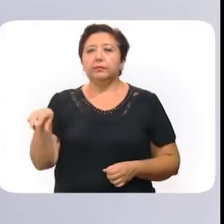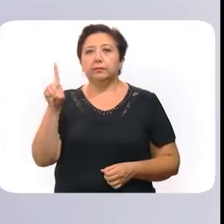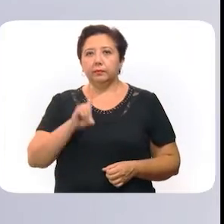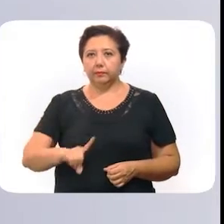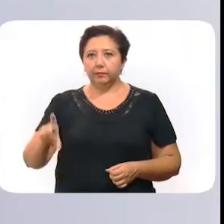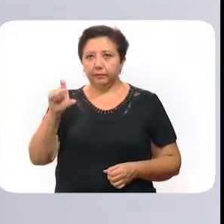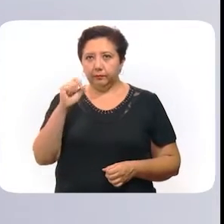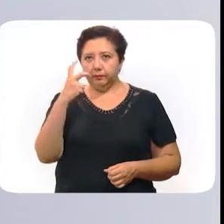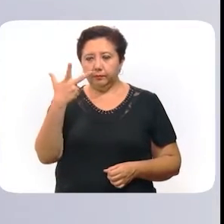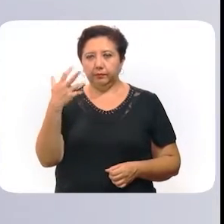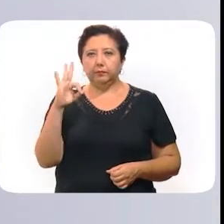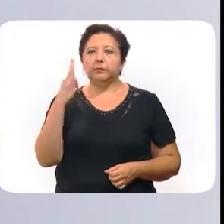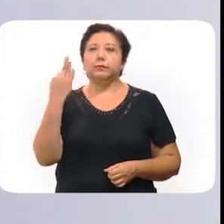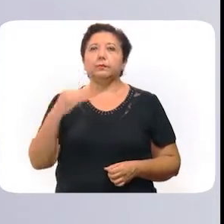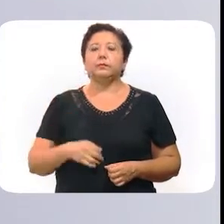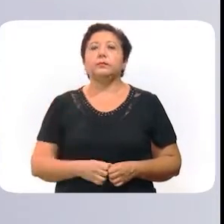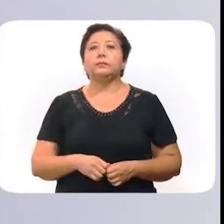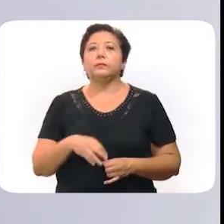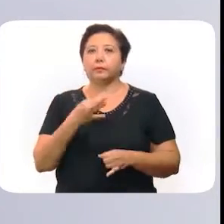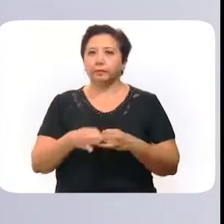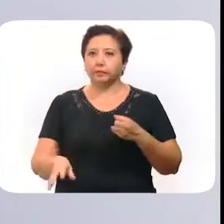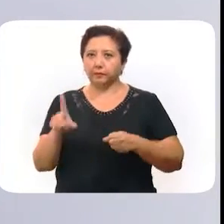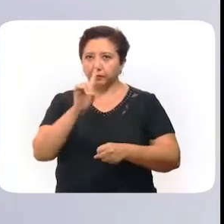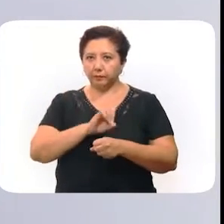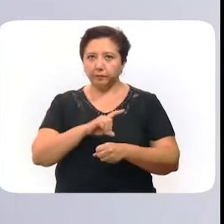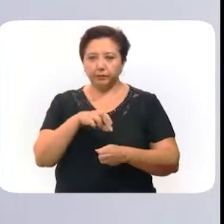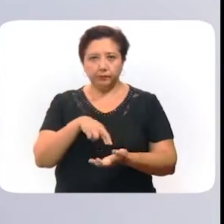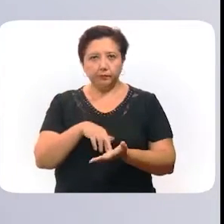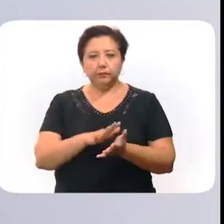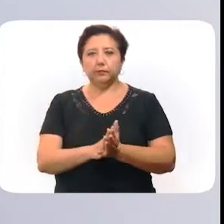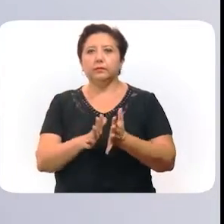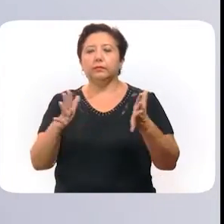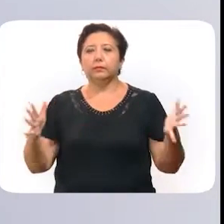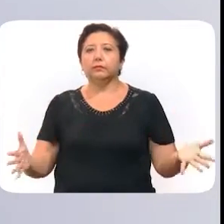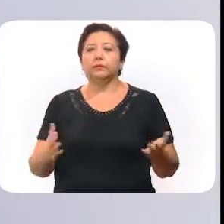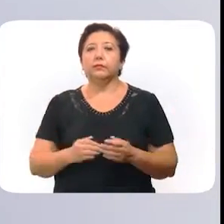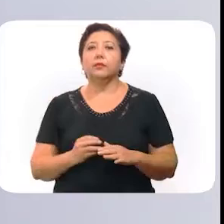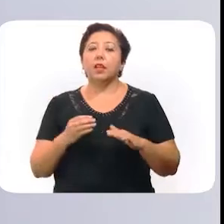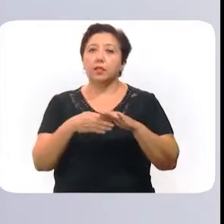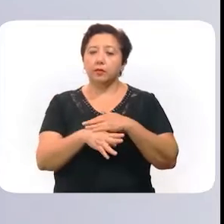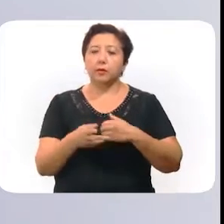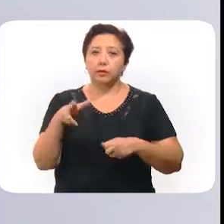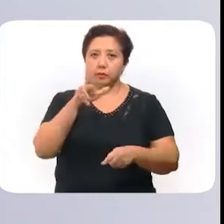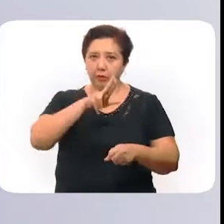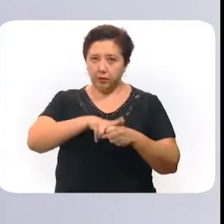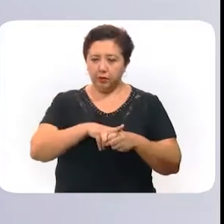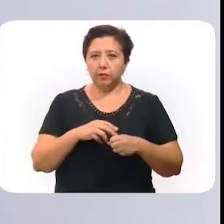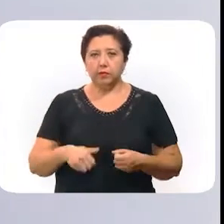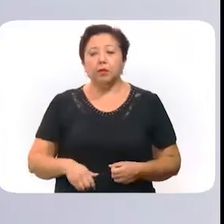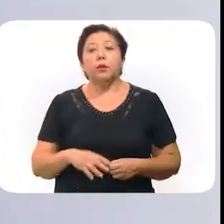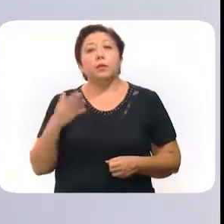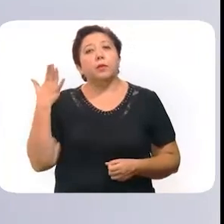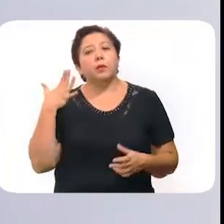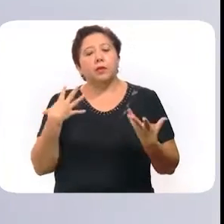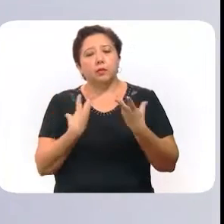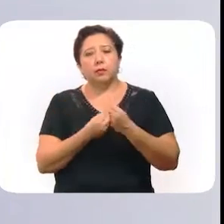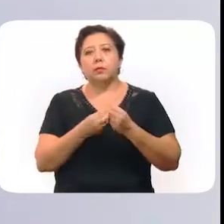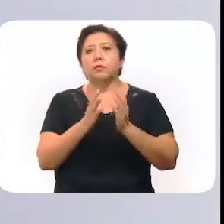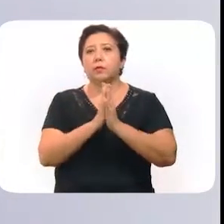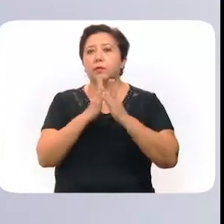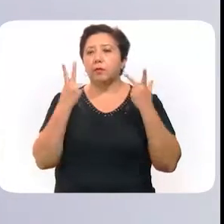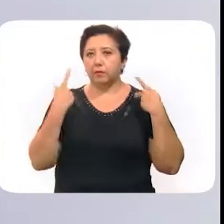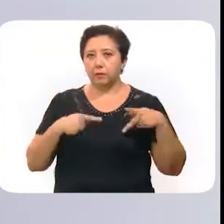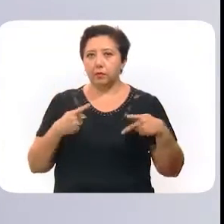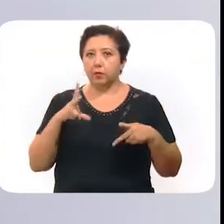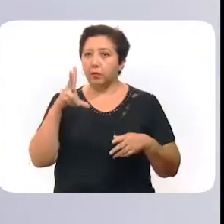este domingo 28 de febrero. En los últimos días se ha registrado un incremento importante en los ingresos hospitalarios, por lo que pedimos a la